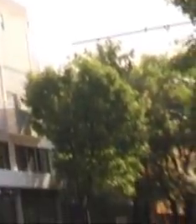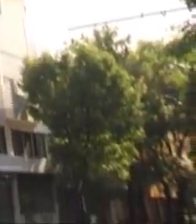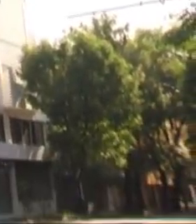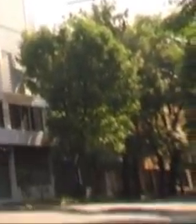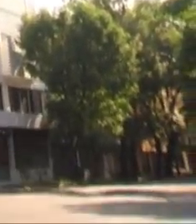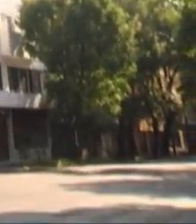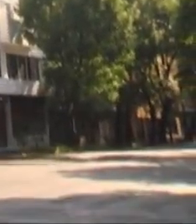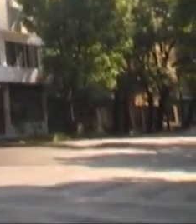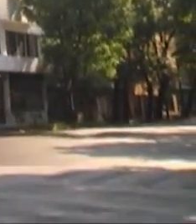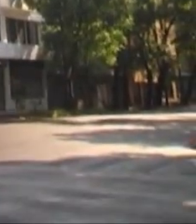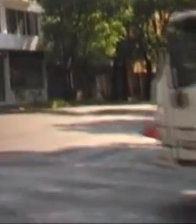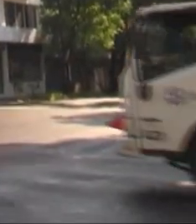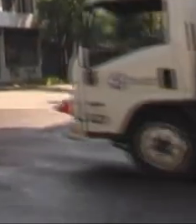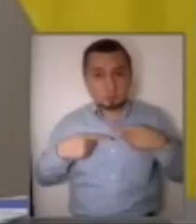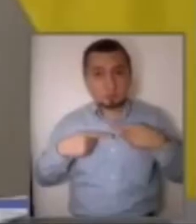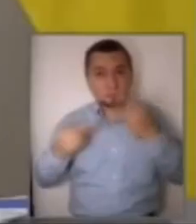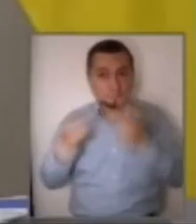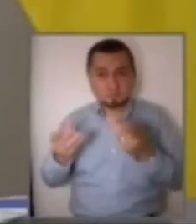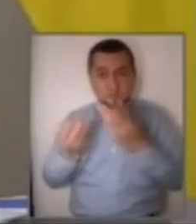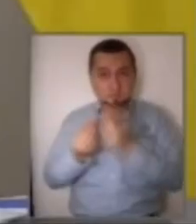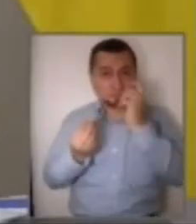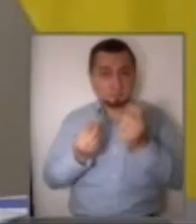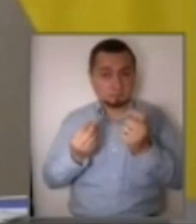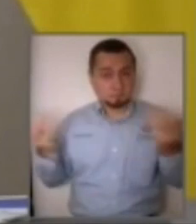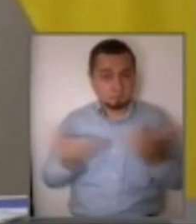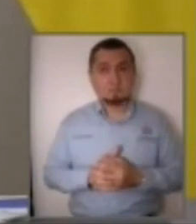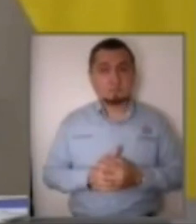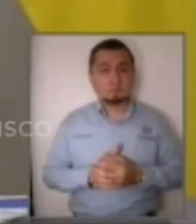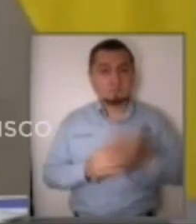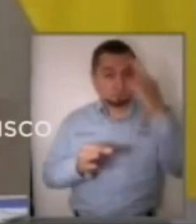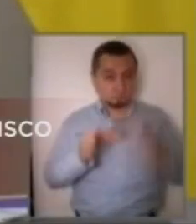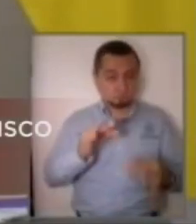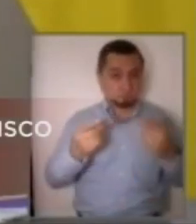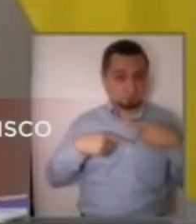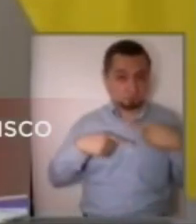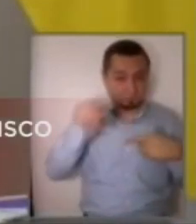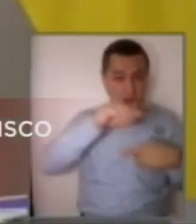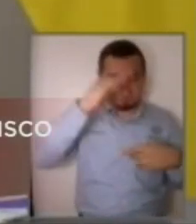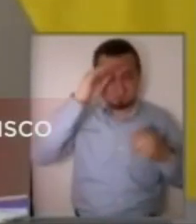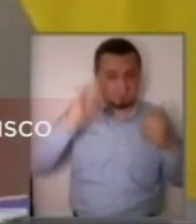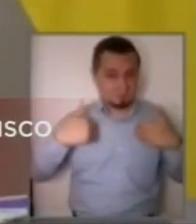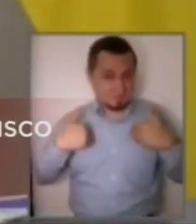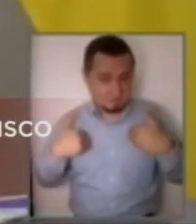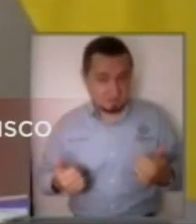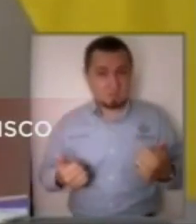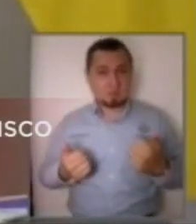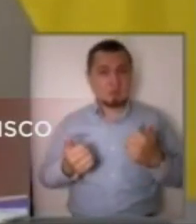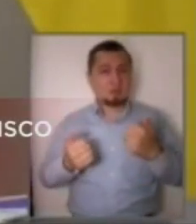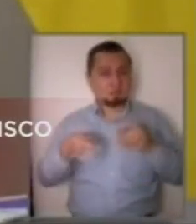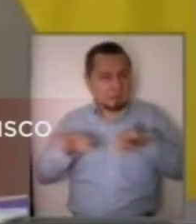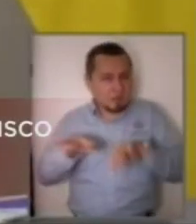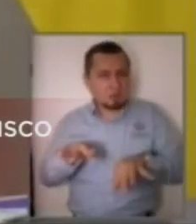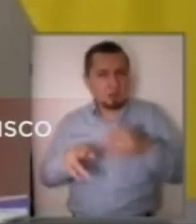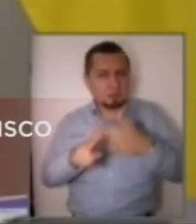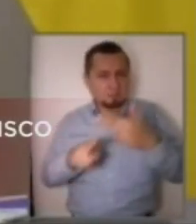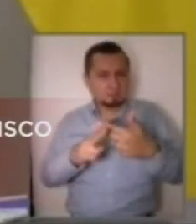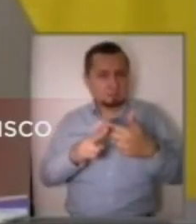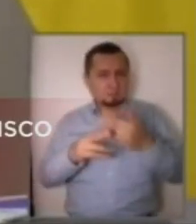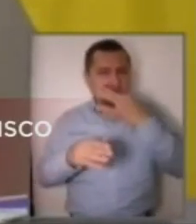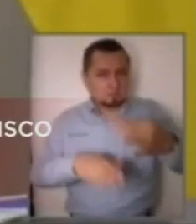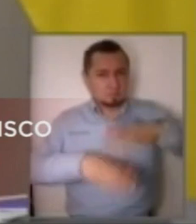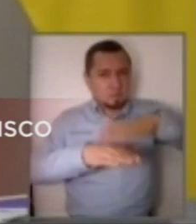al gobernador de jalisco de carpas porque al final yo creo que ha quedado claro qué hemos trabajado